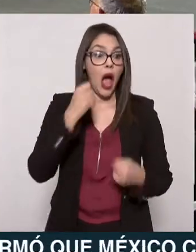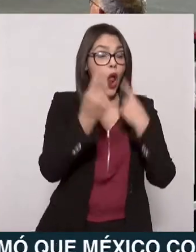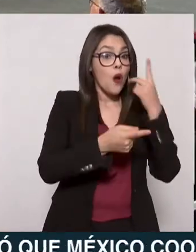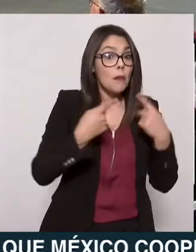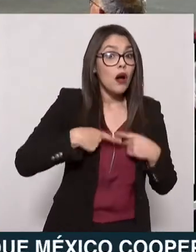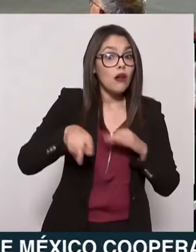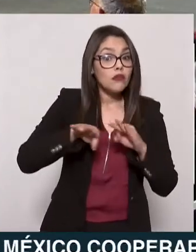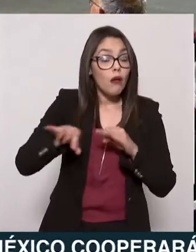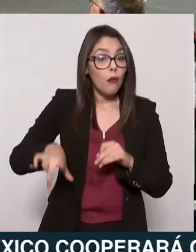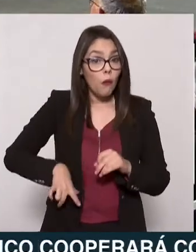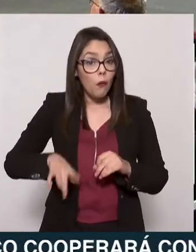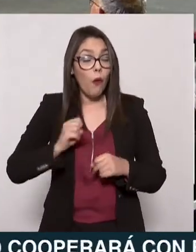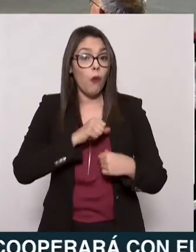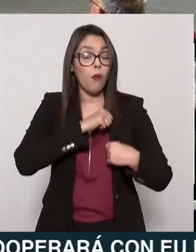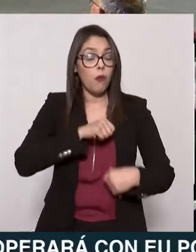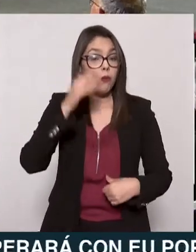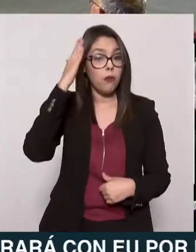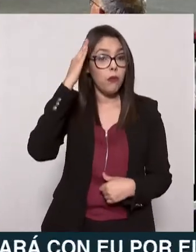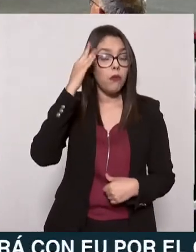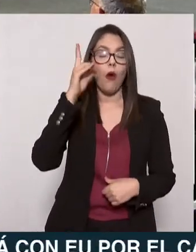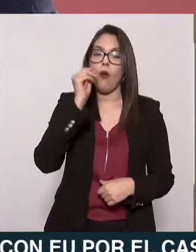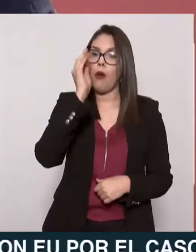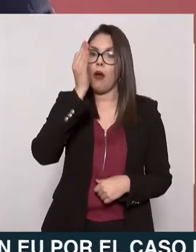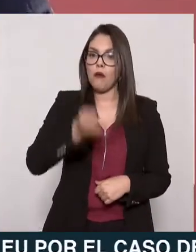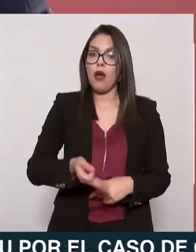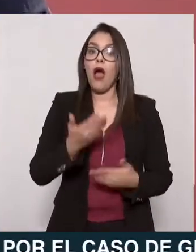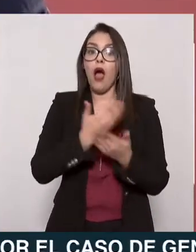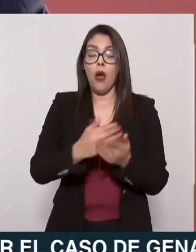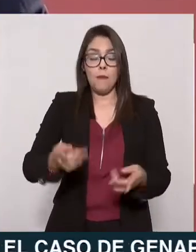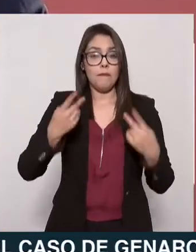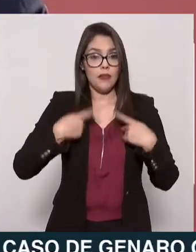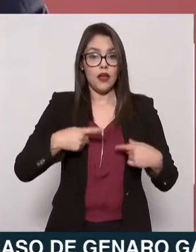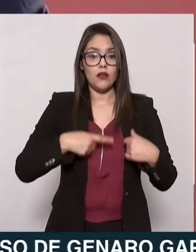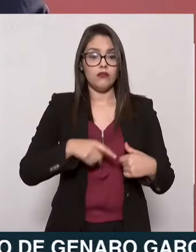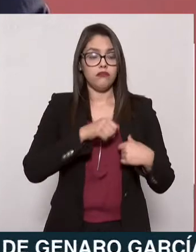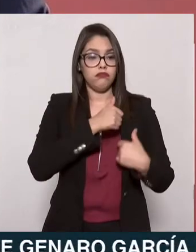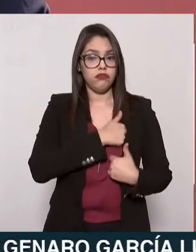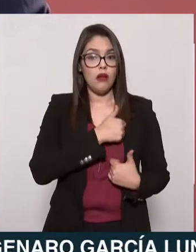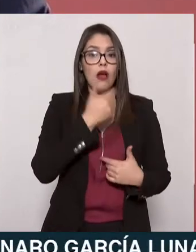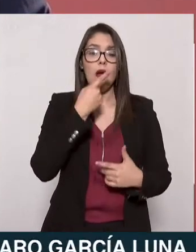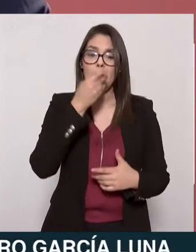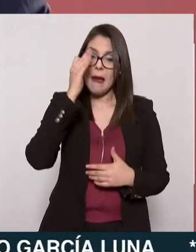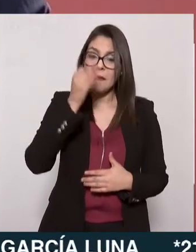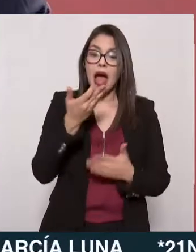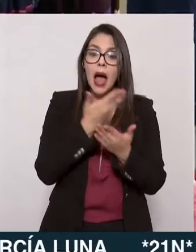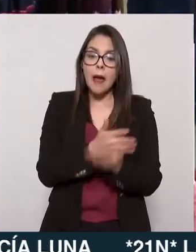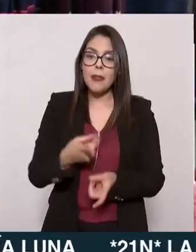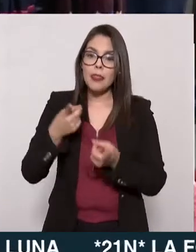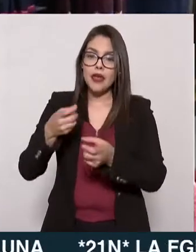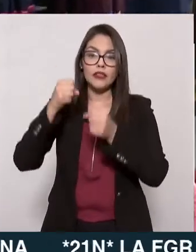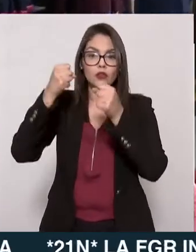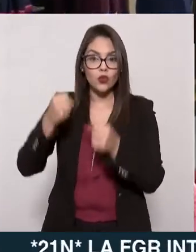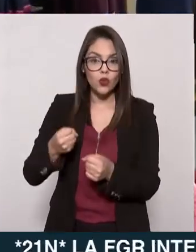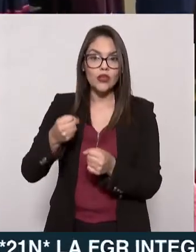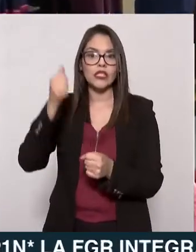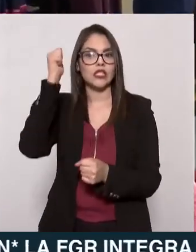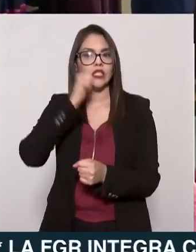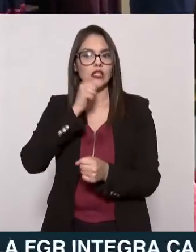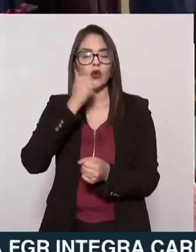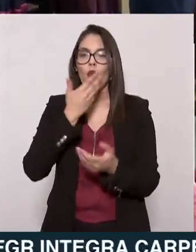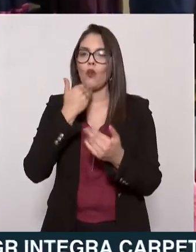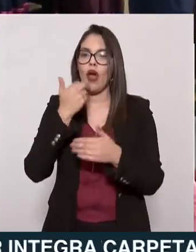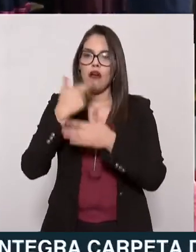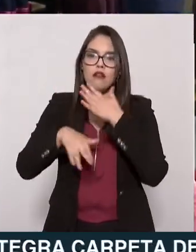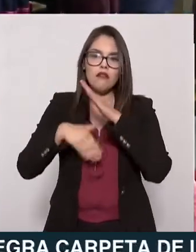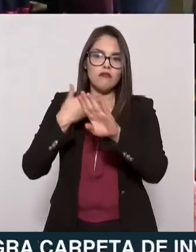y destacó la labor que realizan las Fuerzas Armadas, quienes dijo que además de apoyar en garantizar la seguridad, lo hacen sin violentar